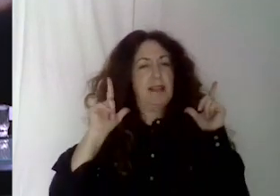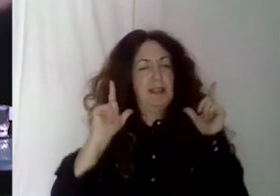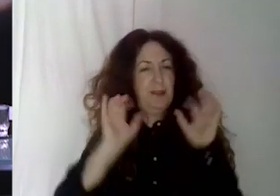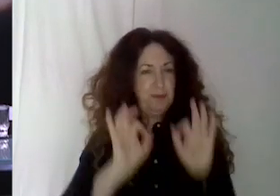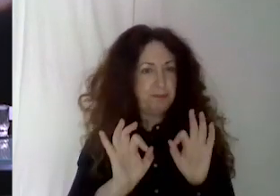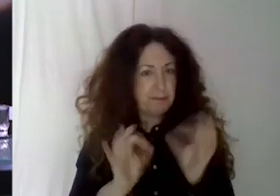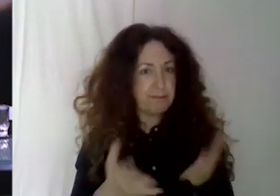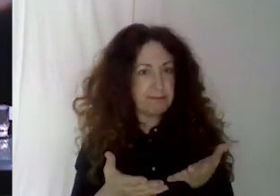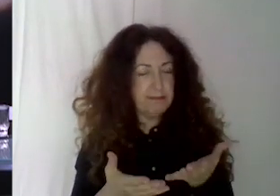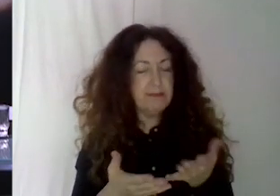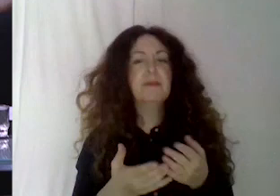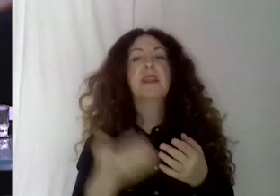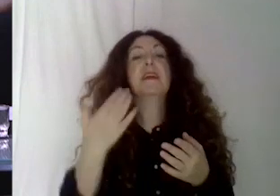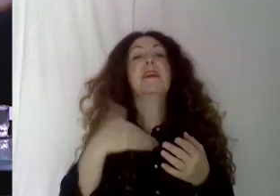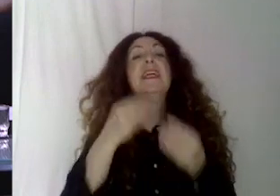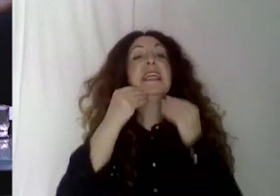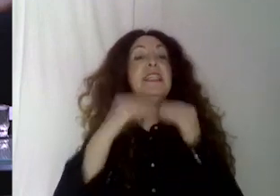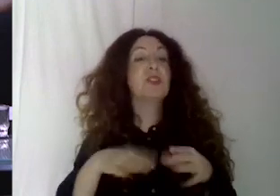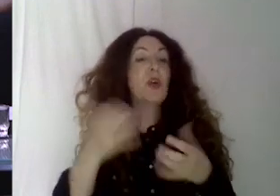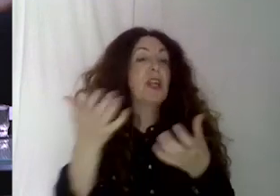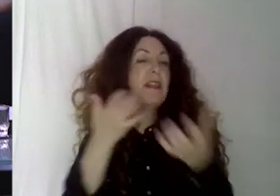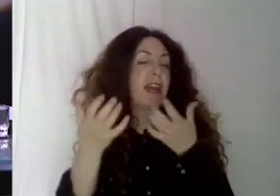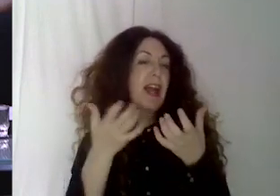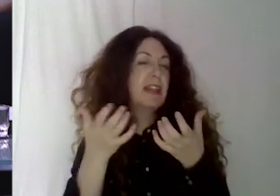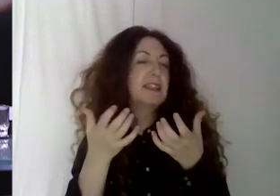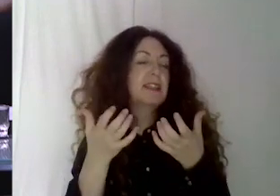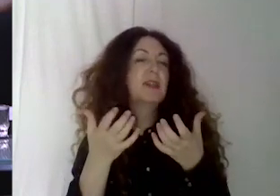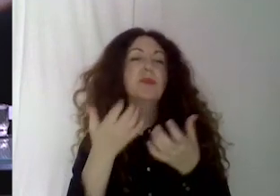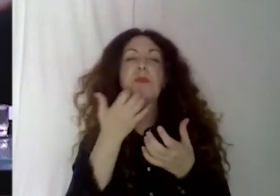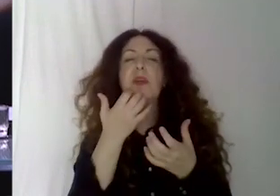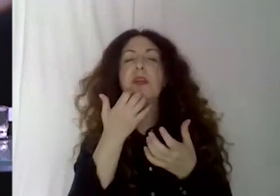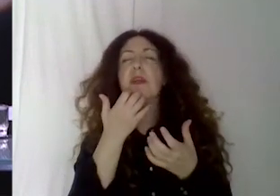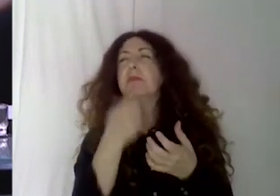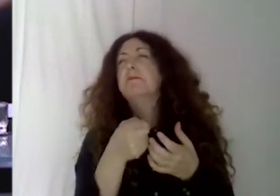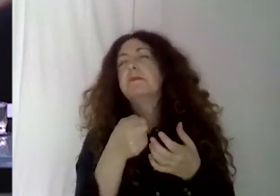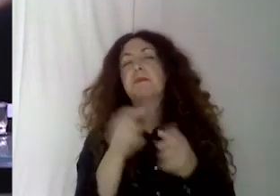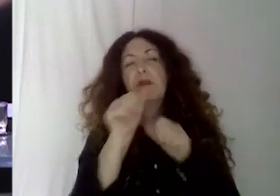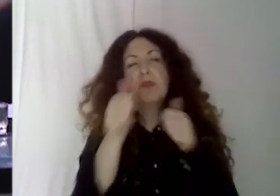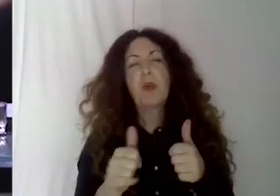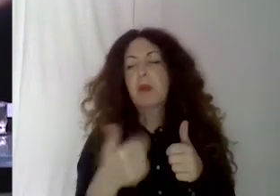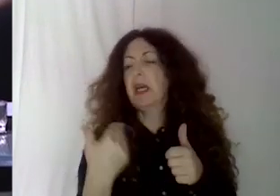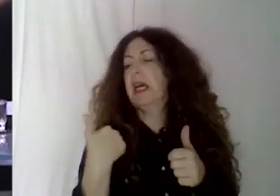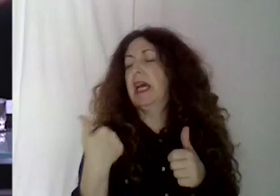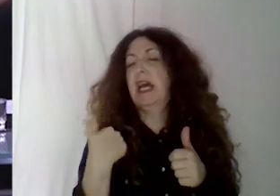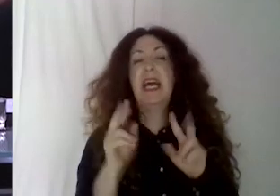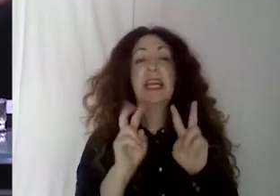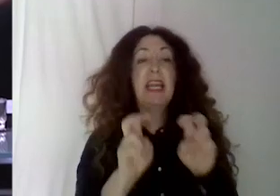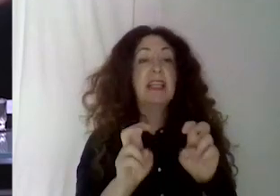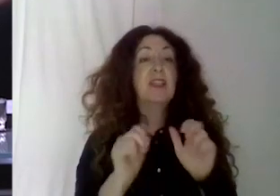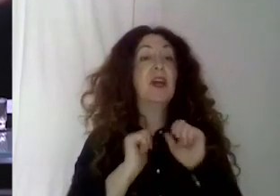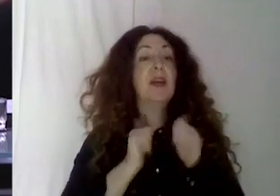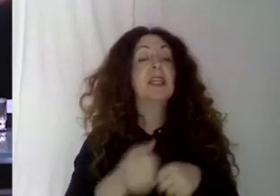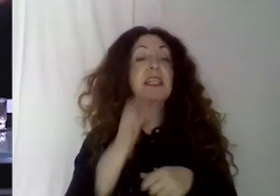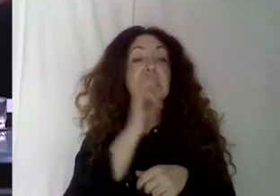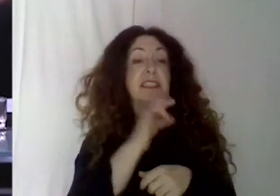Prácticamente hasta comienzos del XVIII ningún pintor firmaba los cuadros. Gran parte de los problemas de las pinturas de Caravaggio,